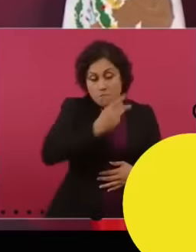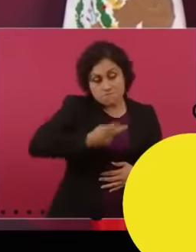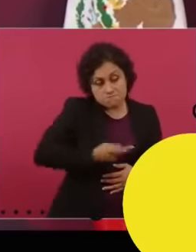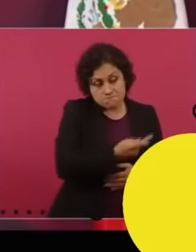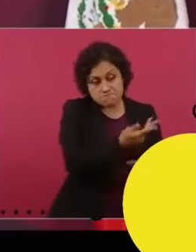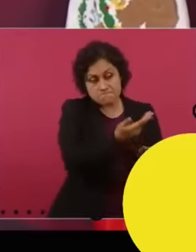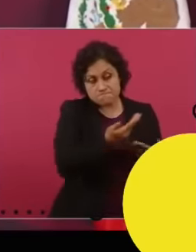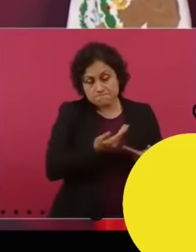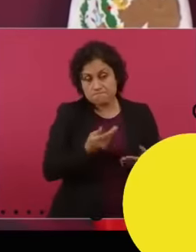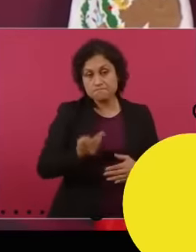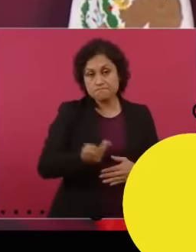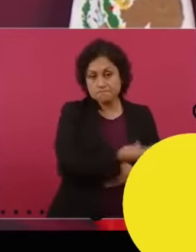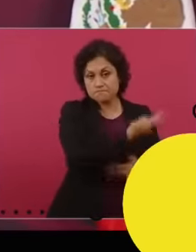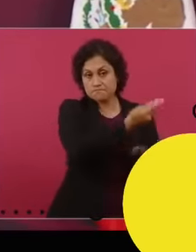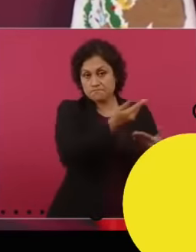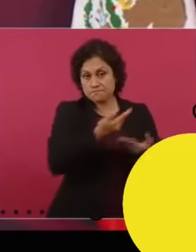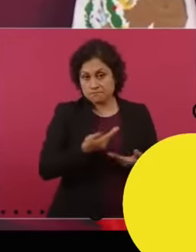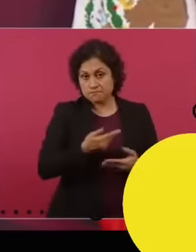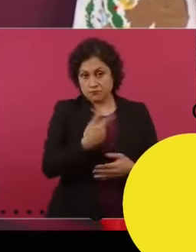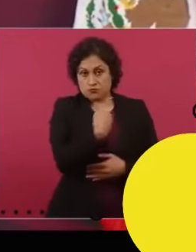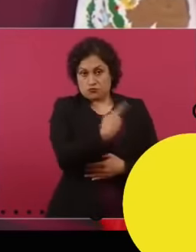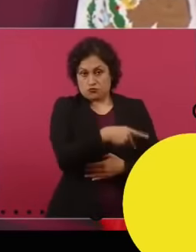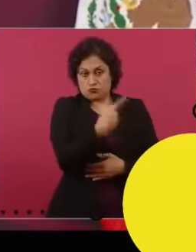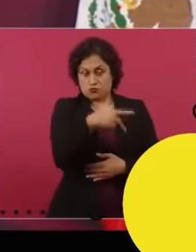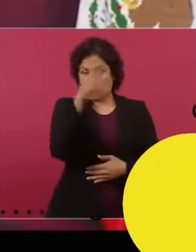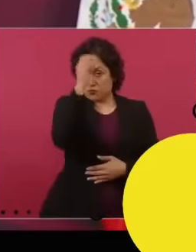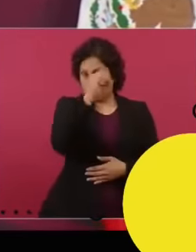la opinión de ella.